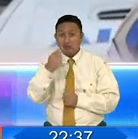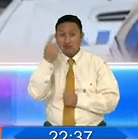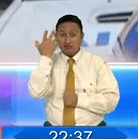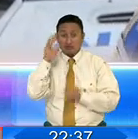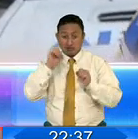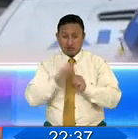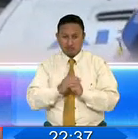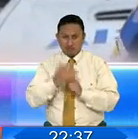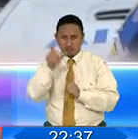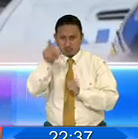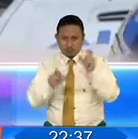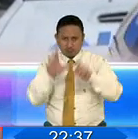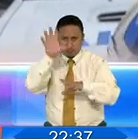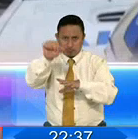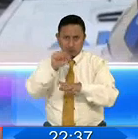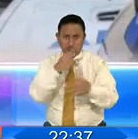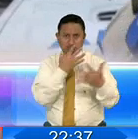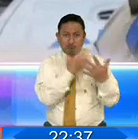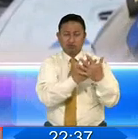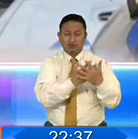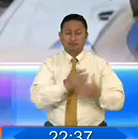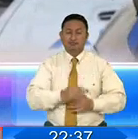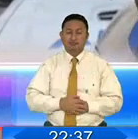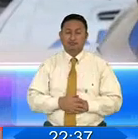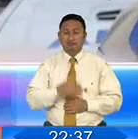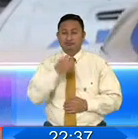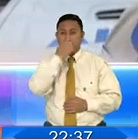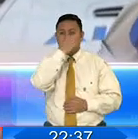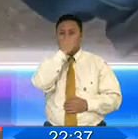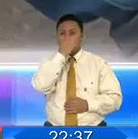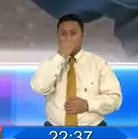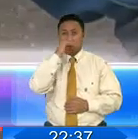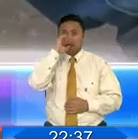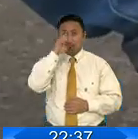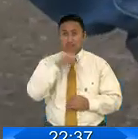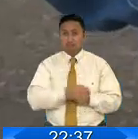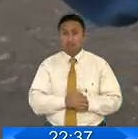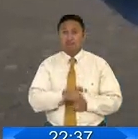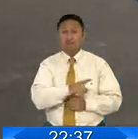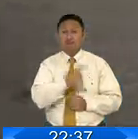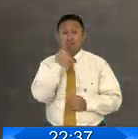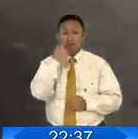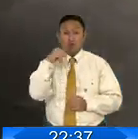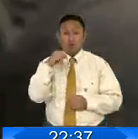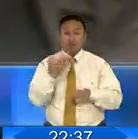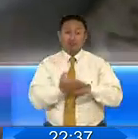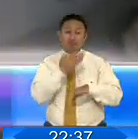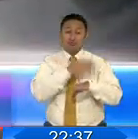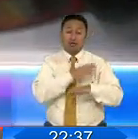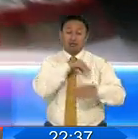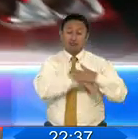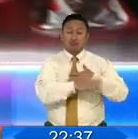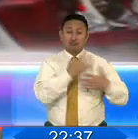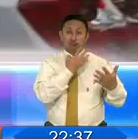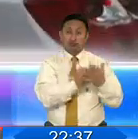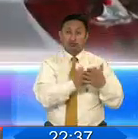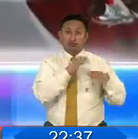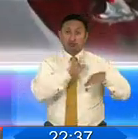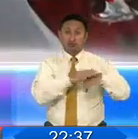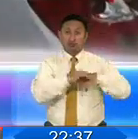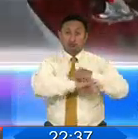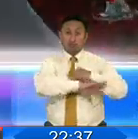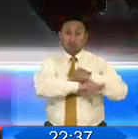minutos, pues ya ponerlos también a órdenes de las autoridades. El chofer detenido registra un antecedente penal por